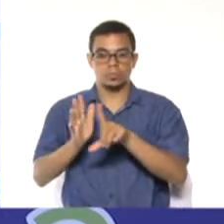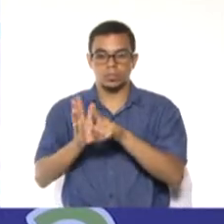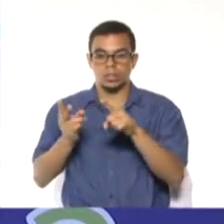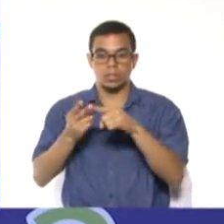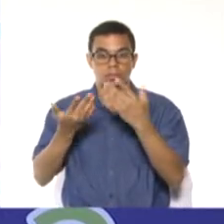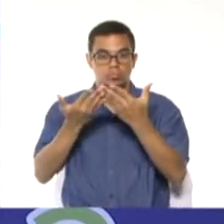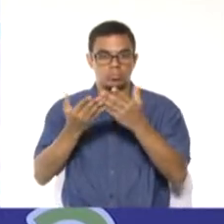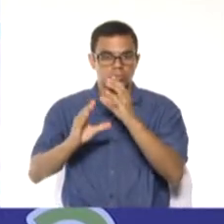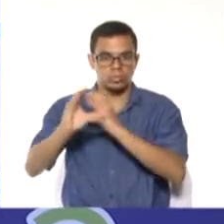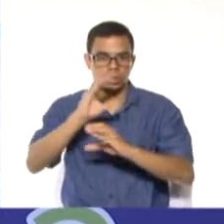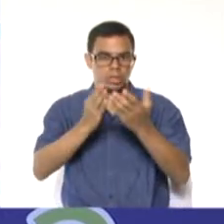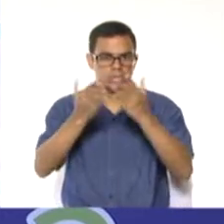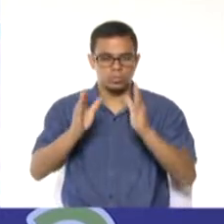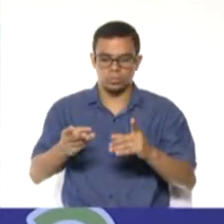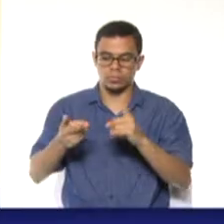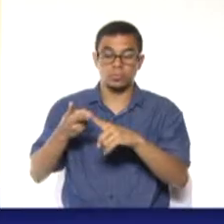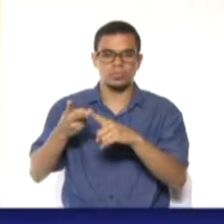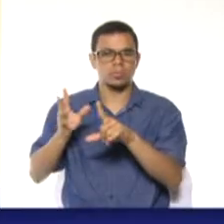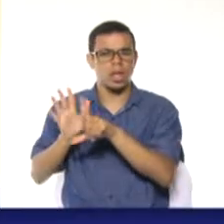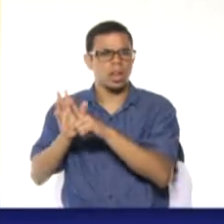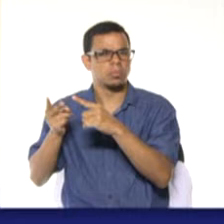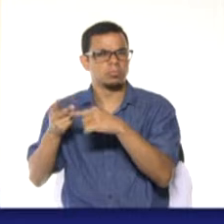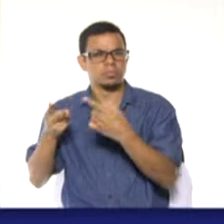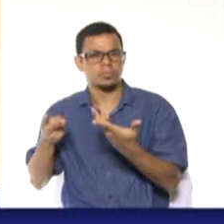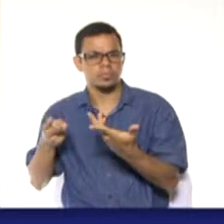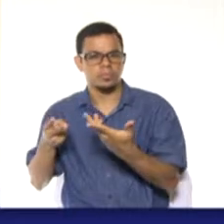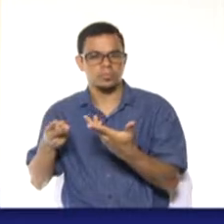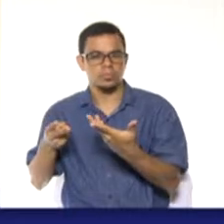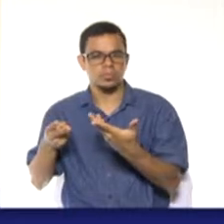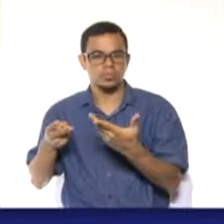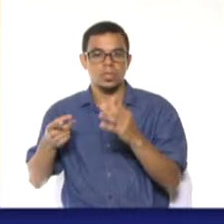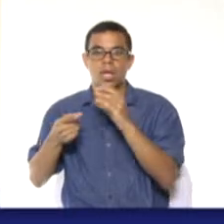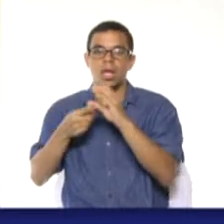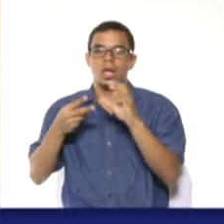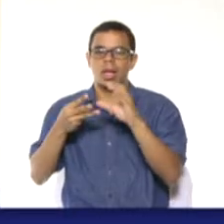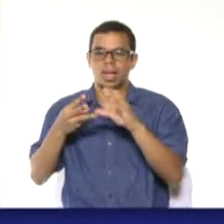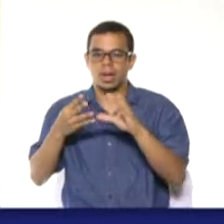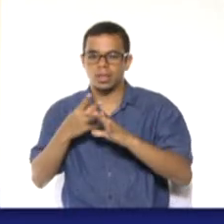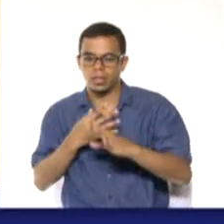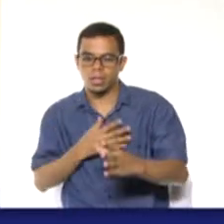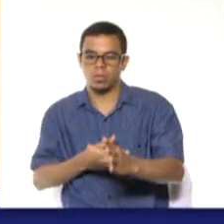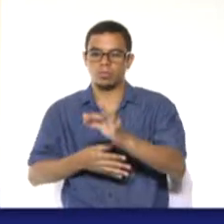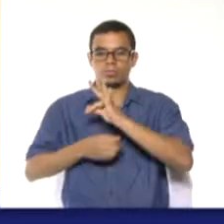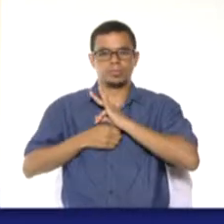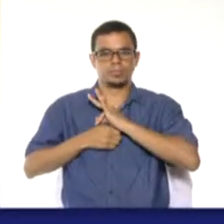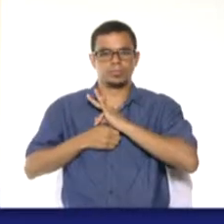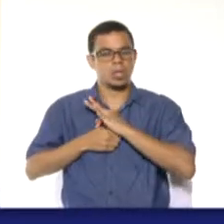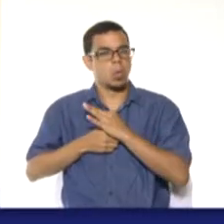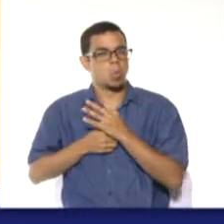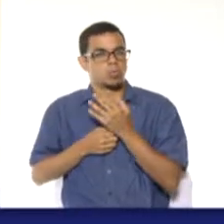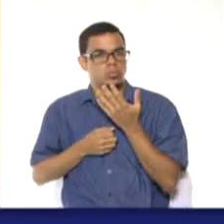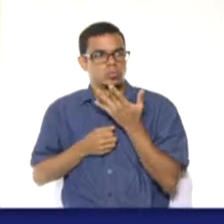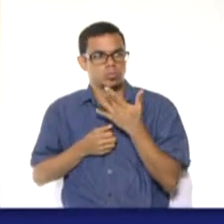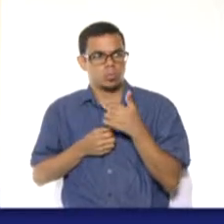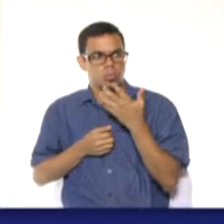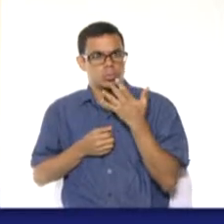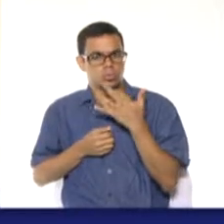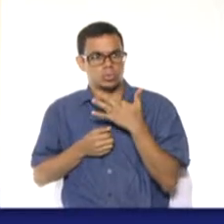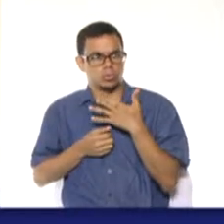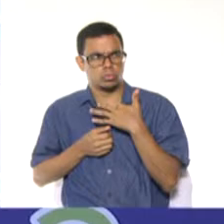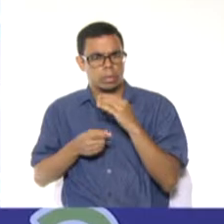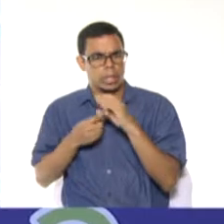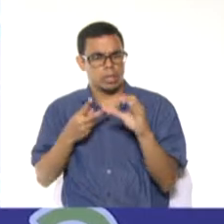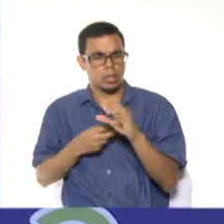colocó el señor Lamarck fue la ley de los caracteres adquiridos. ¿Por qué? Porque él decía que si yo tenía un carácter que me